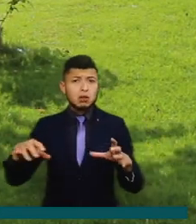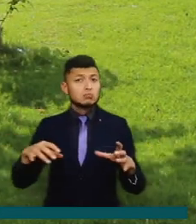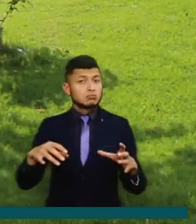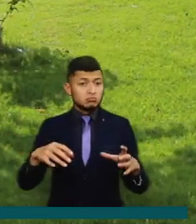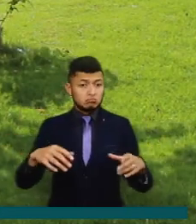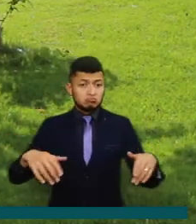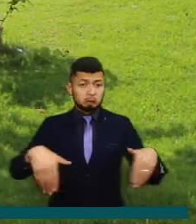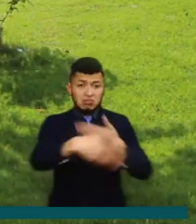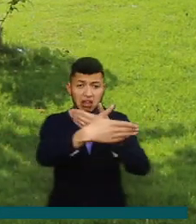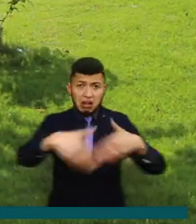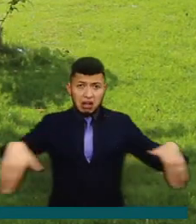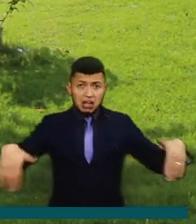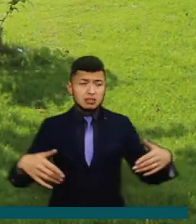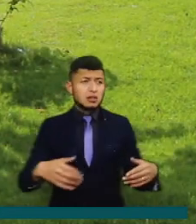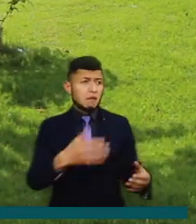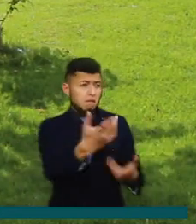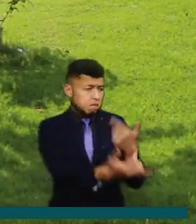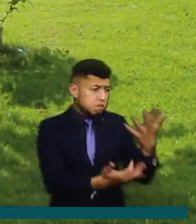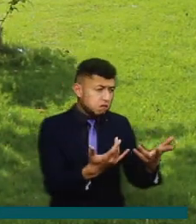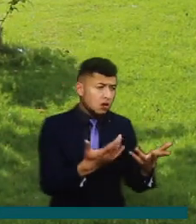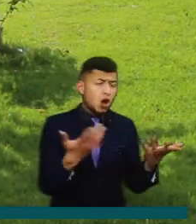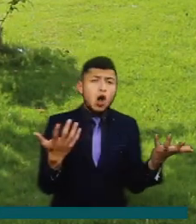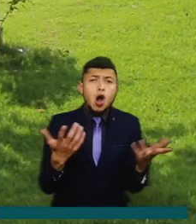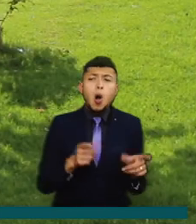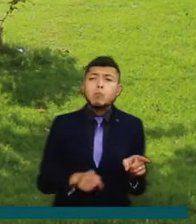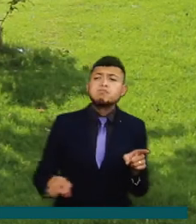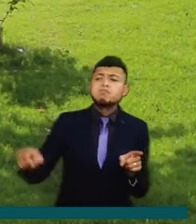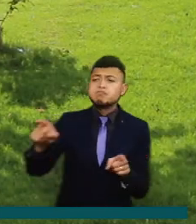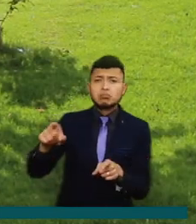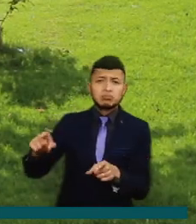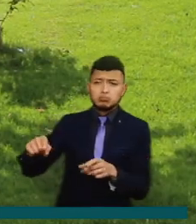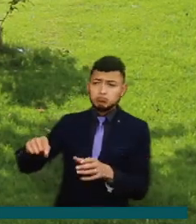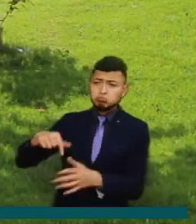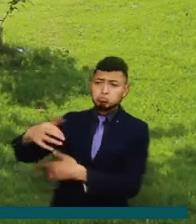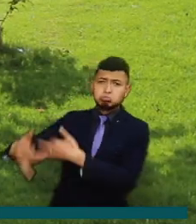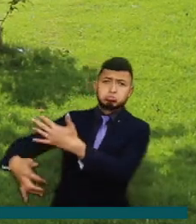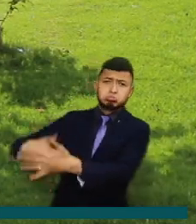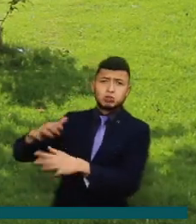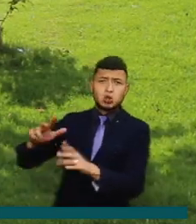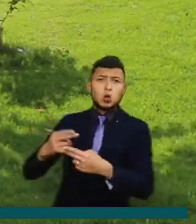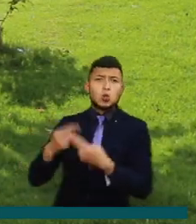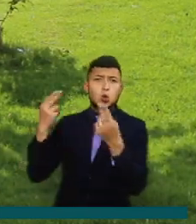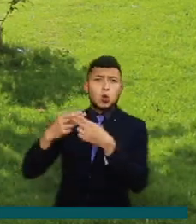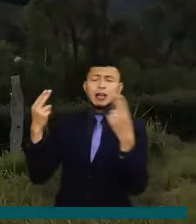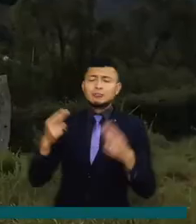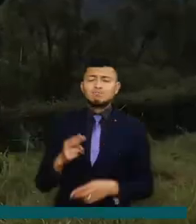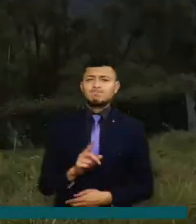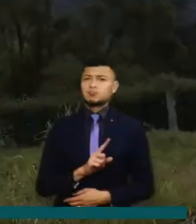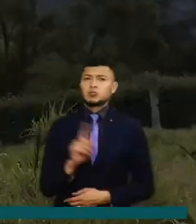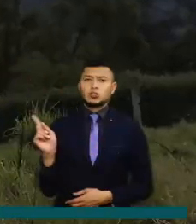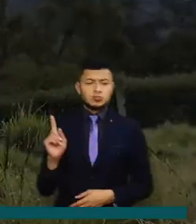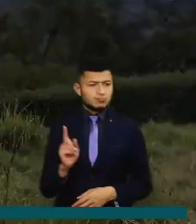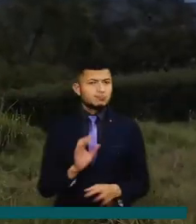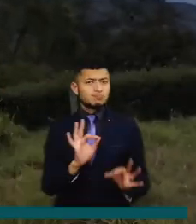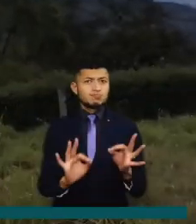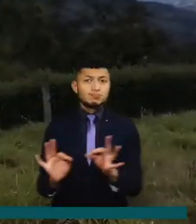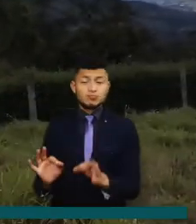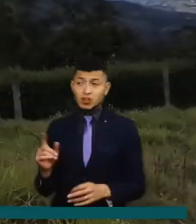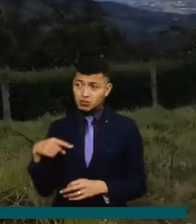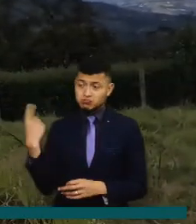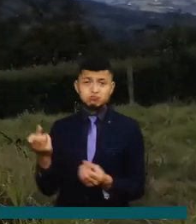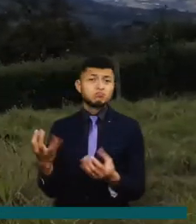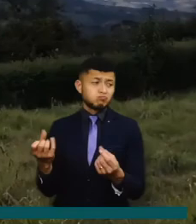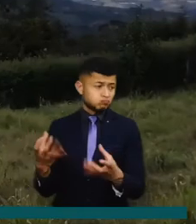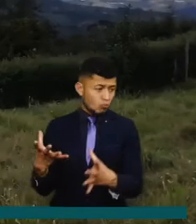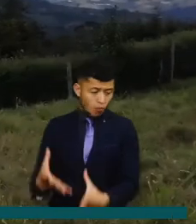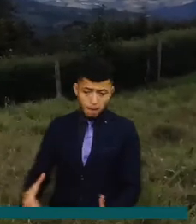sean arrojados a los campos, incinerados o vayan a parar al relleno sanitario de la ciudad de Tunja. Es frecuente ver